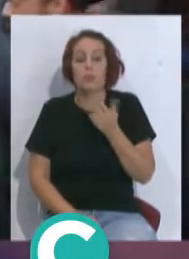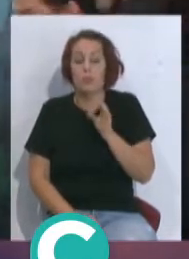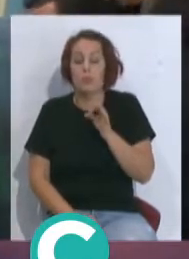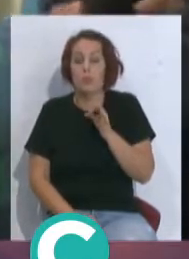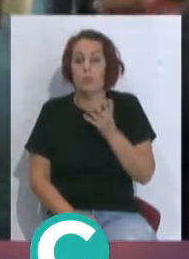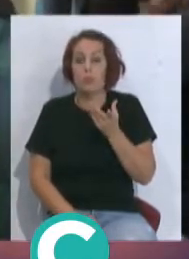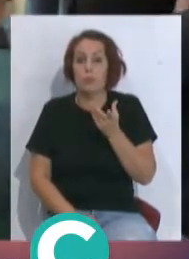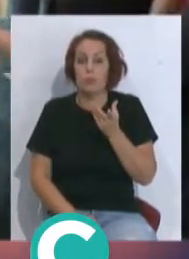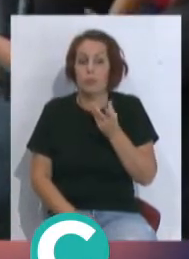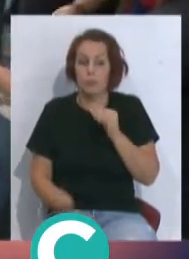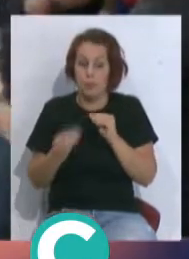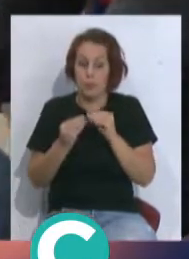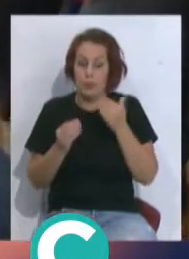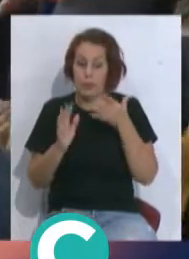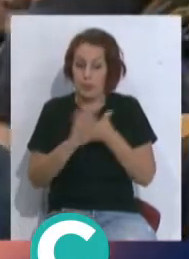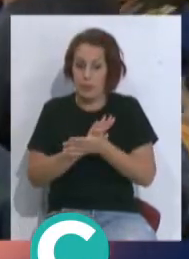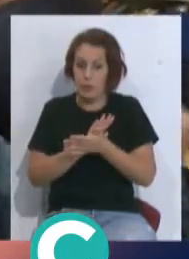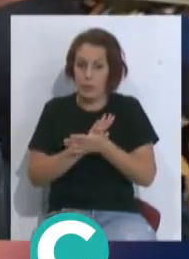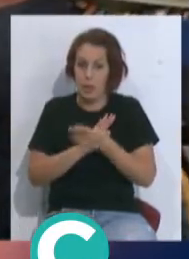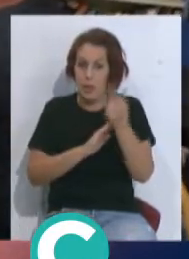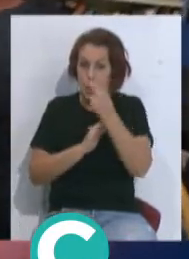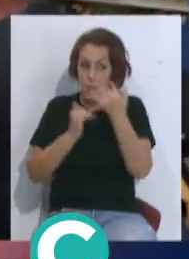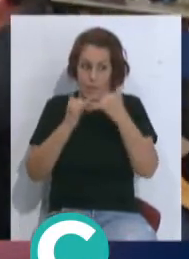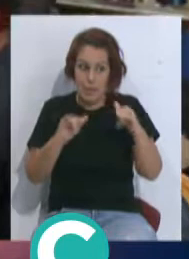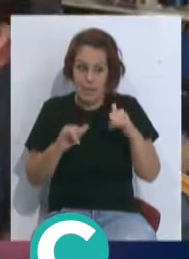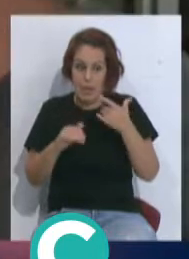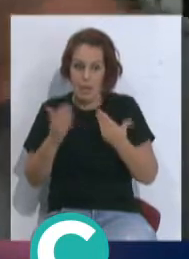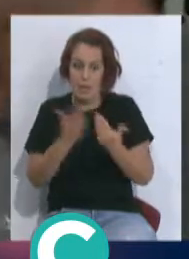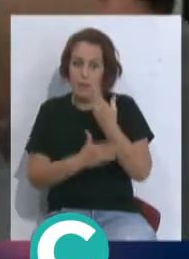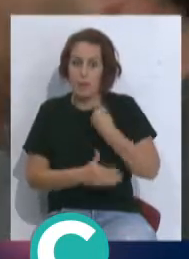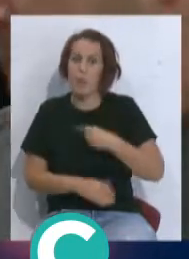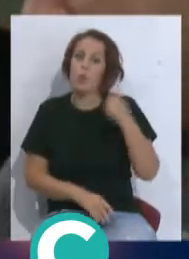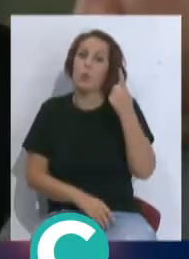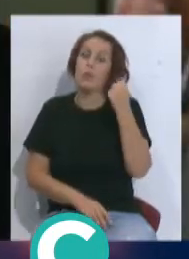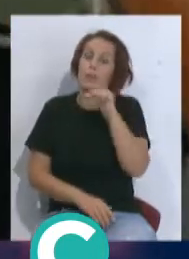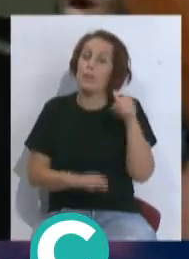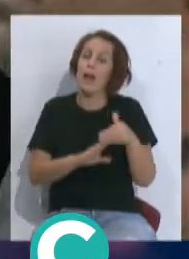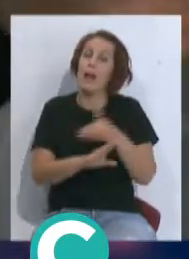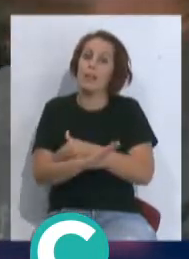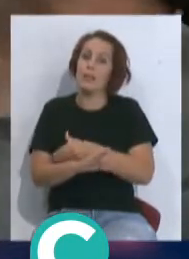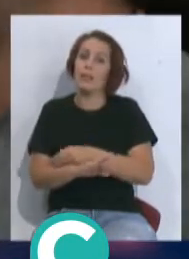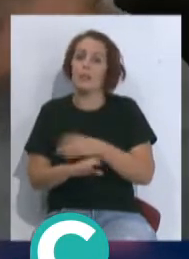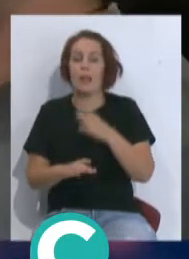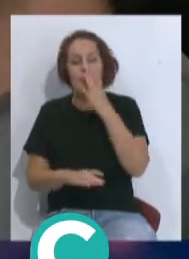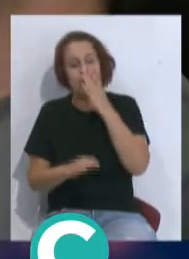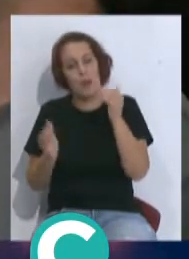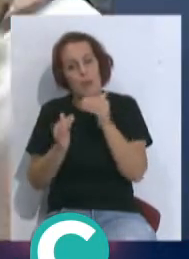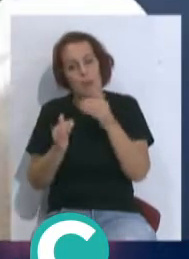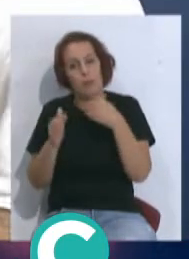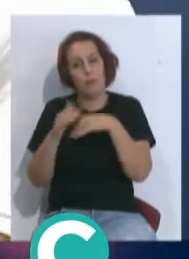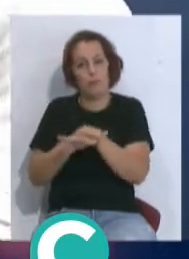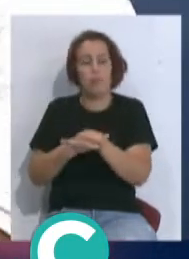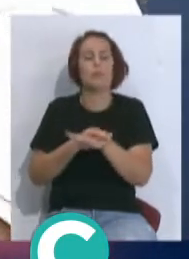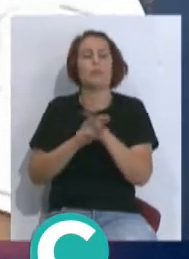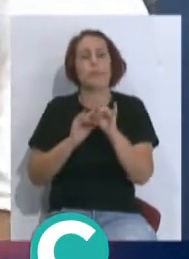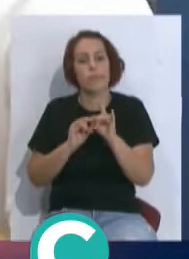un poquito lo que supone esa coincidencia, ¿no? Y bueno, o sea, adelantar una semana y posponer el carnaval chiquito. Si hace falta, pues